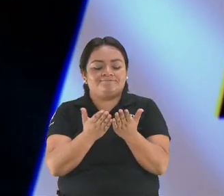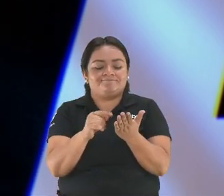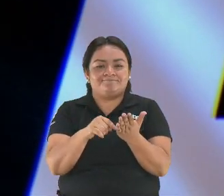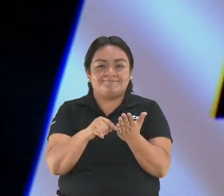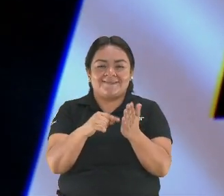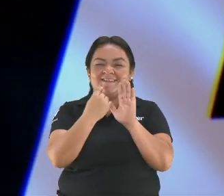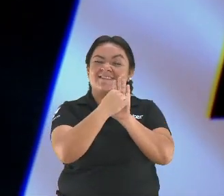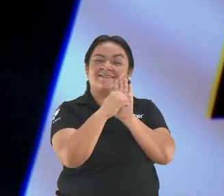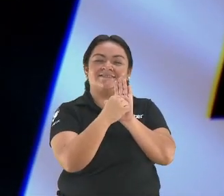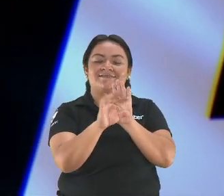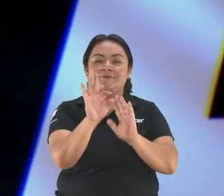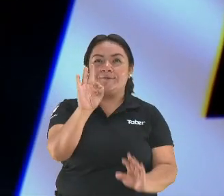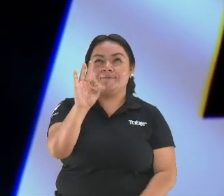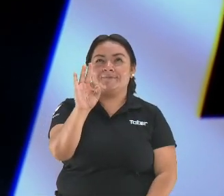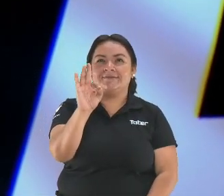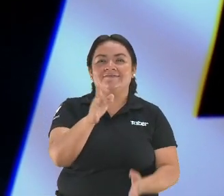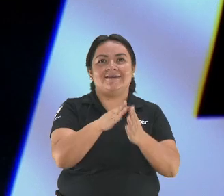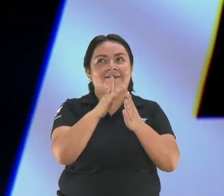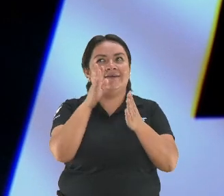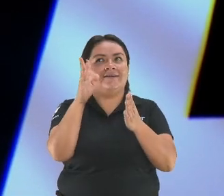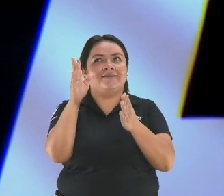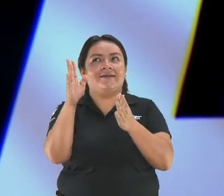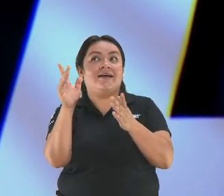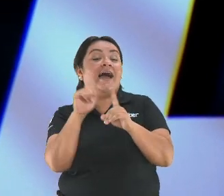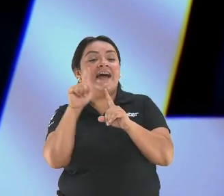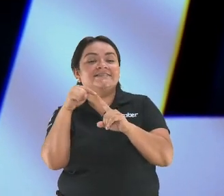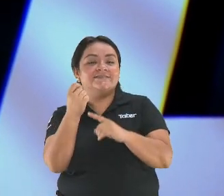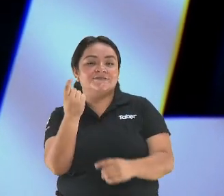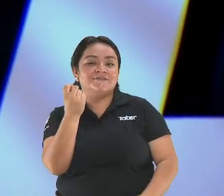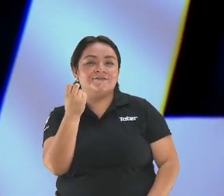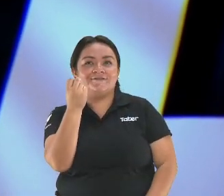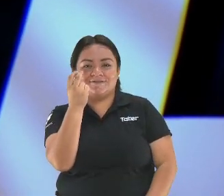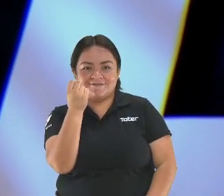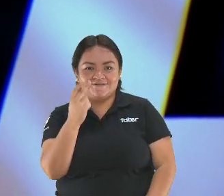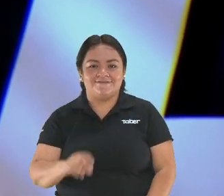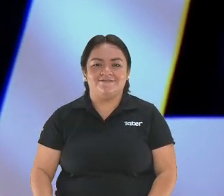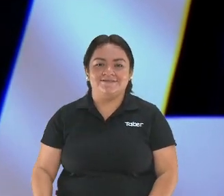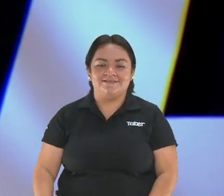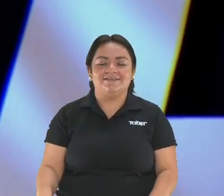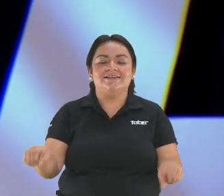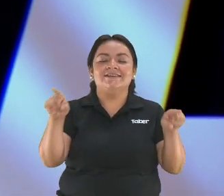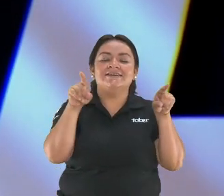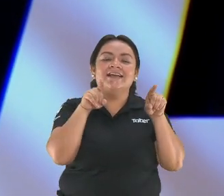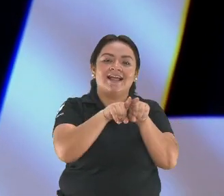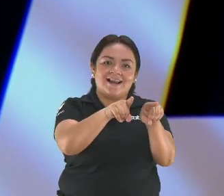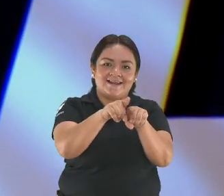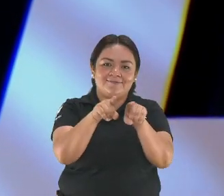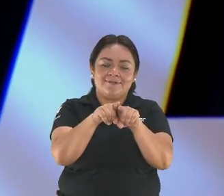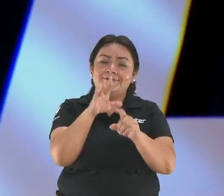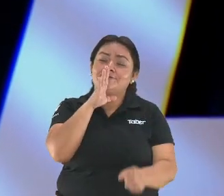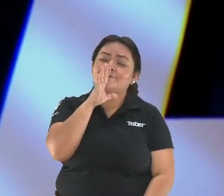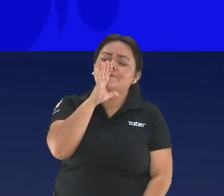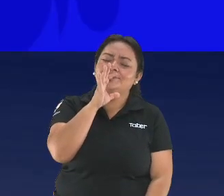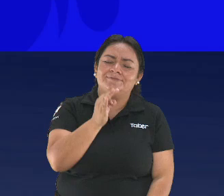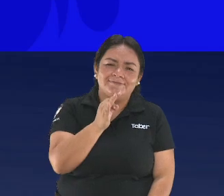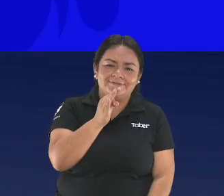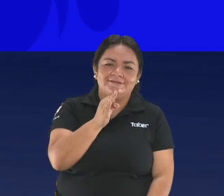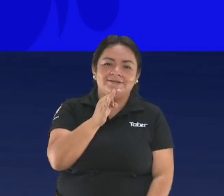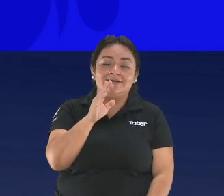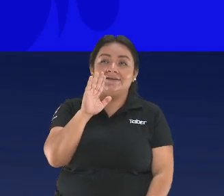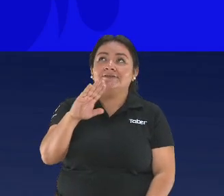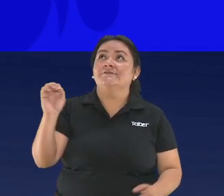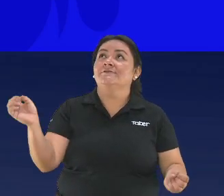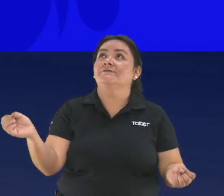versículo 9 hasta el 12 el hermano que es humilde de condición glory es en su